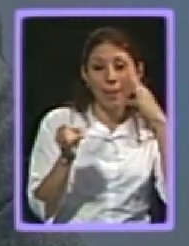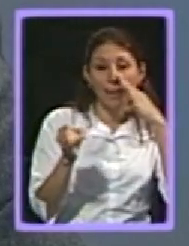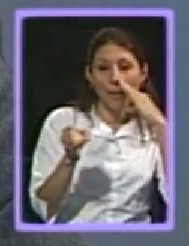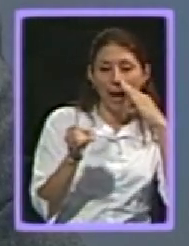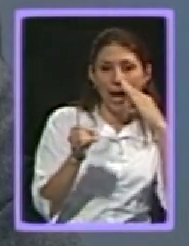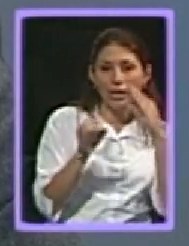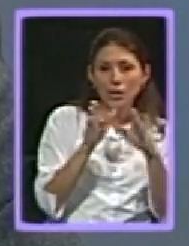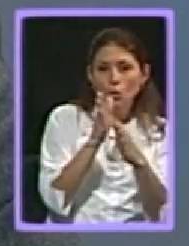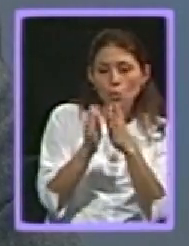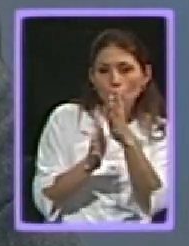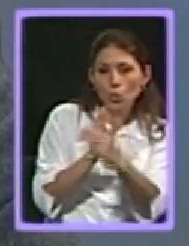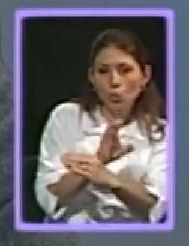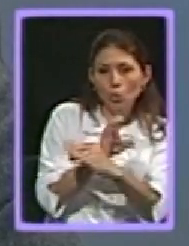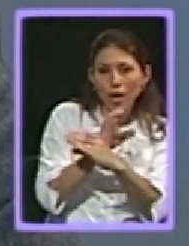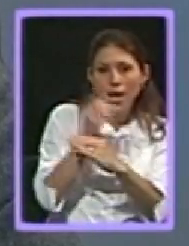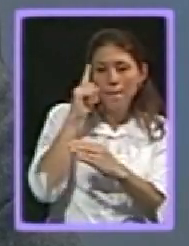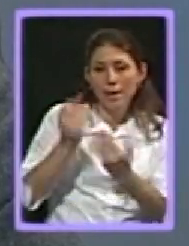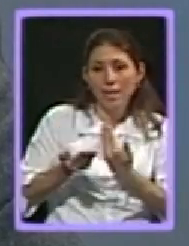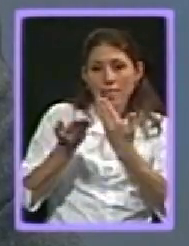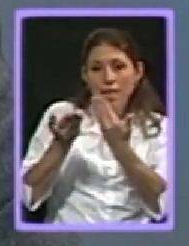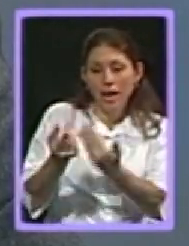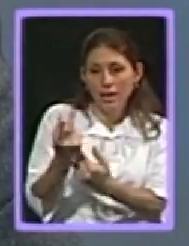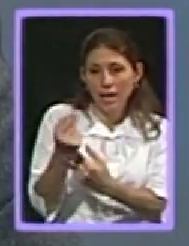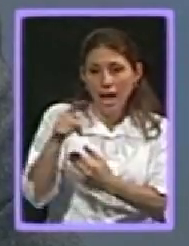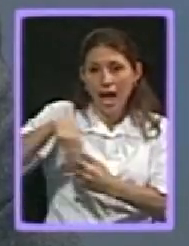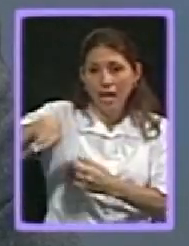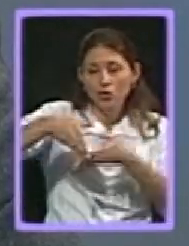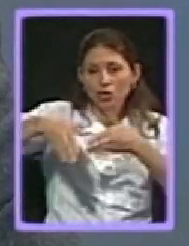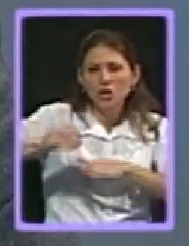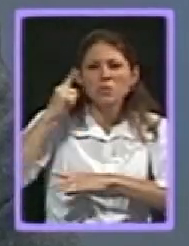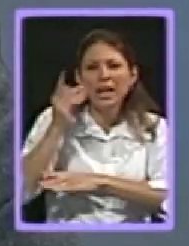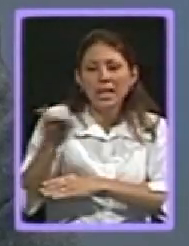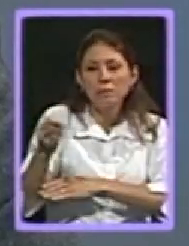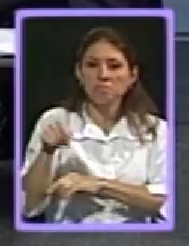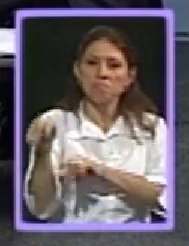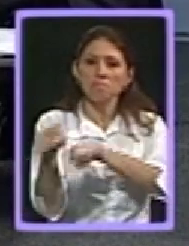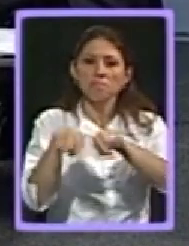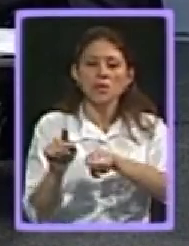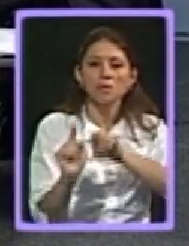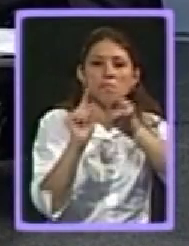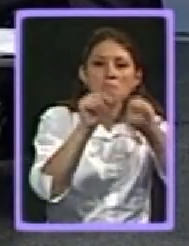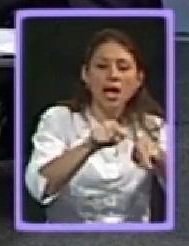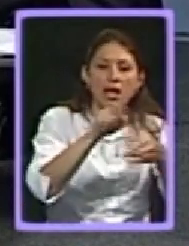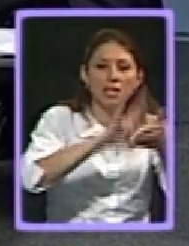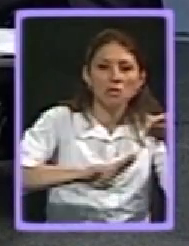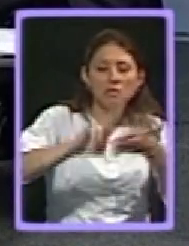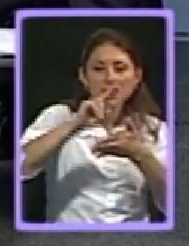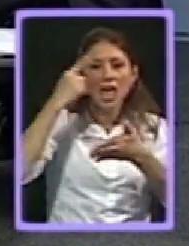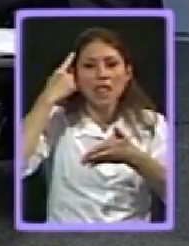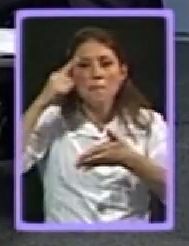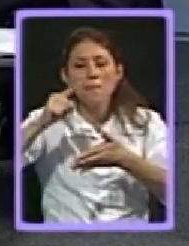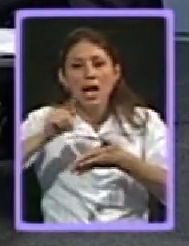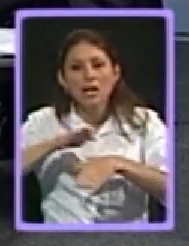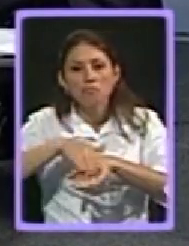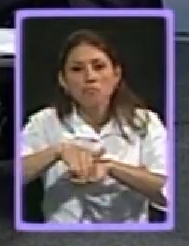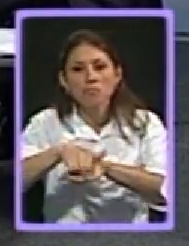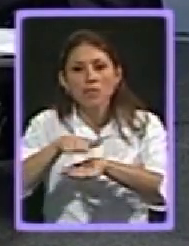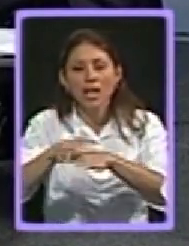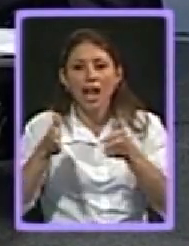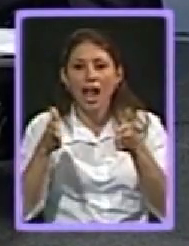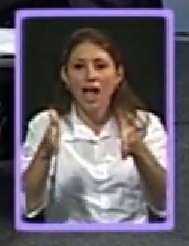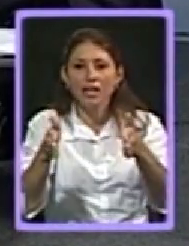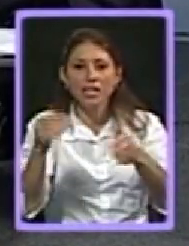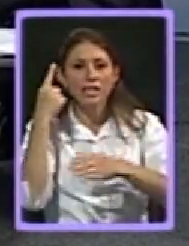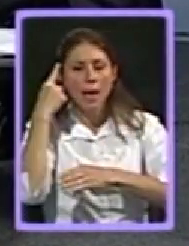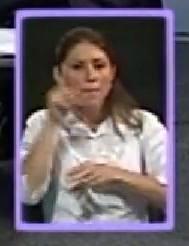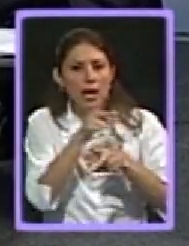precisamente por darle dinero a estos hijos. ¿Para qué? Para que vayan a la universidad, para que puedan construir calles, para que velan por la salud, para que